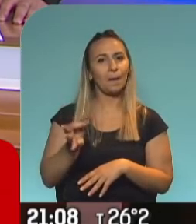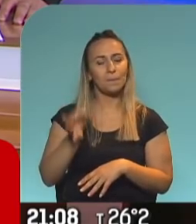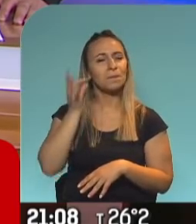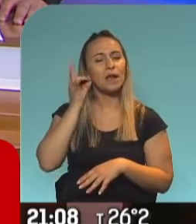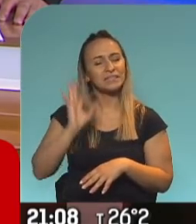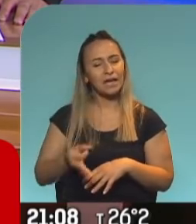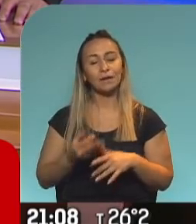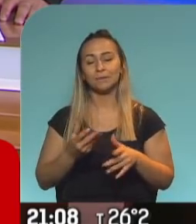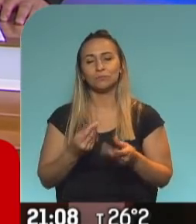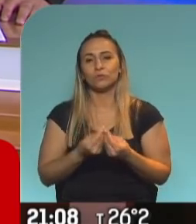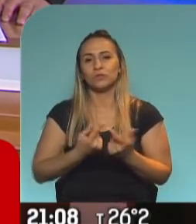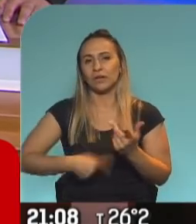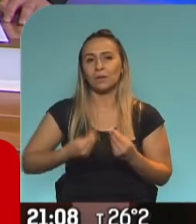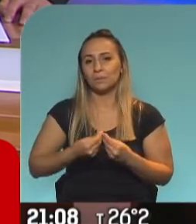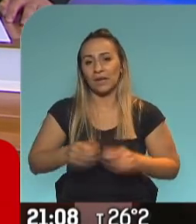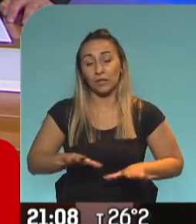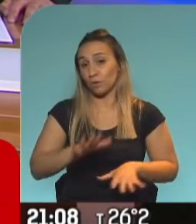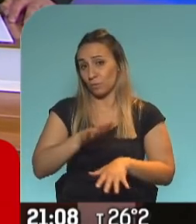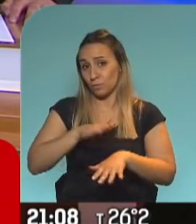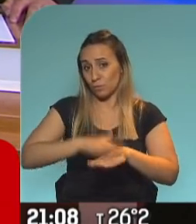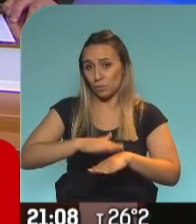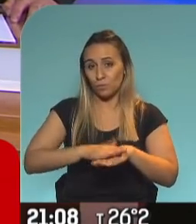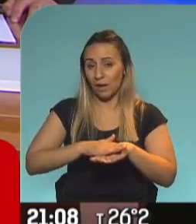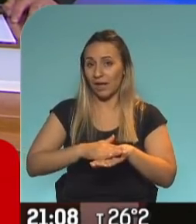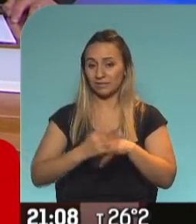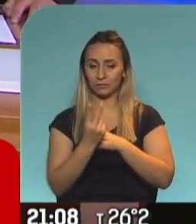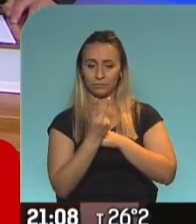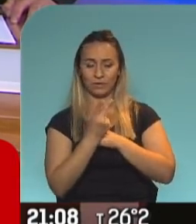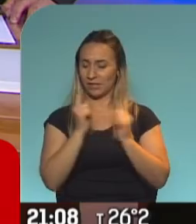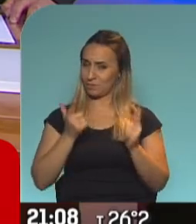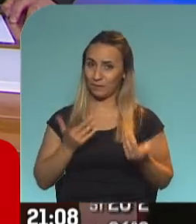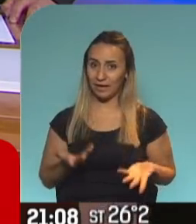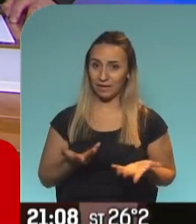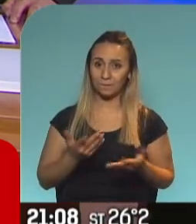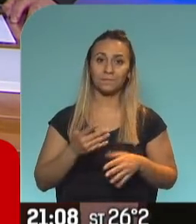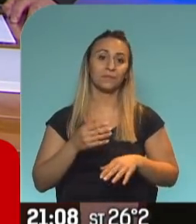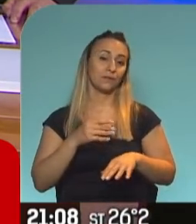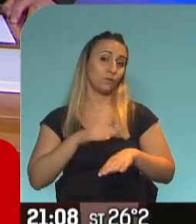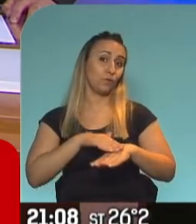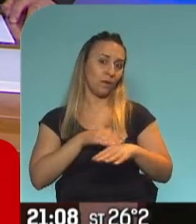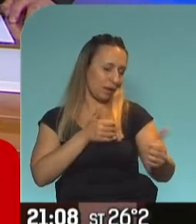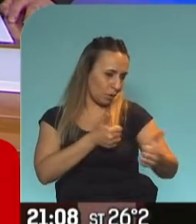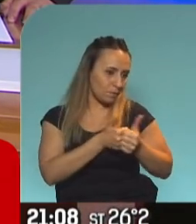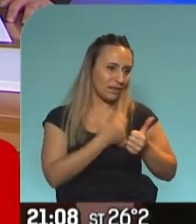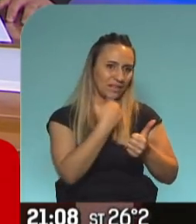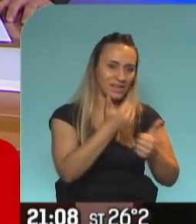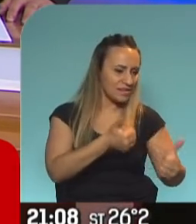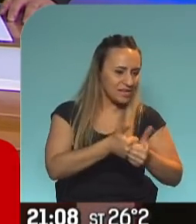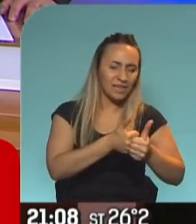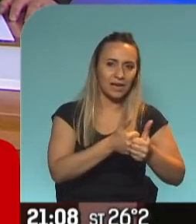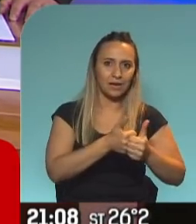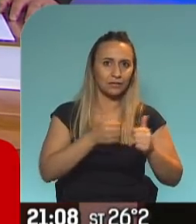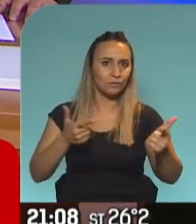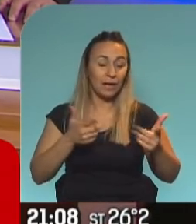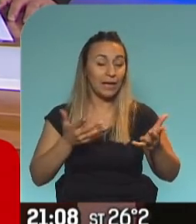perdido. Por los excesos, por esas mañanas en las cuales no estaba con las hijas. Bueno, desde lo más profundo de